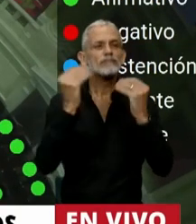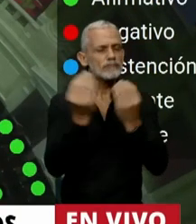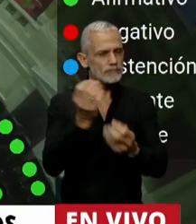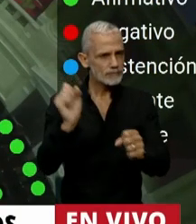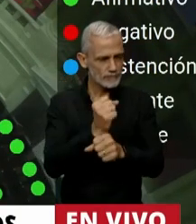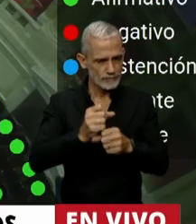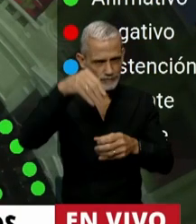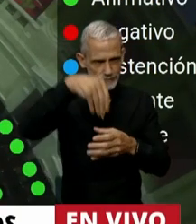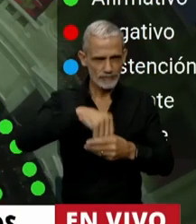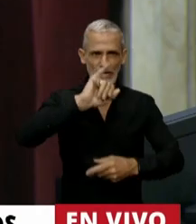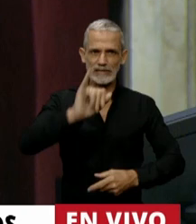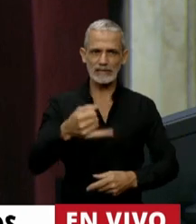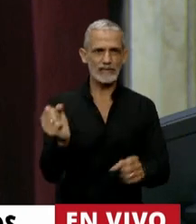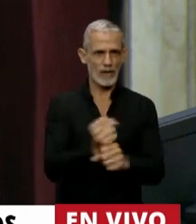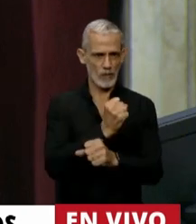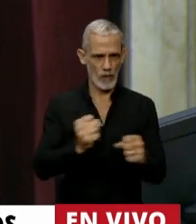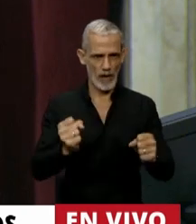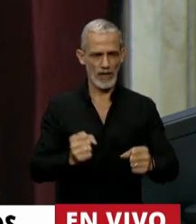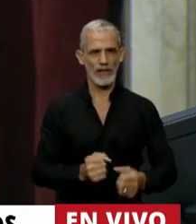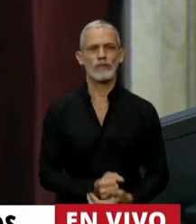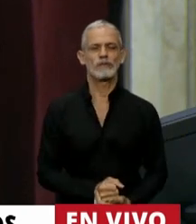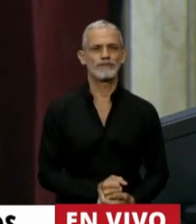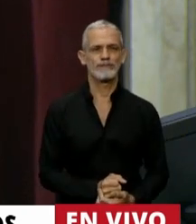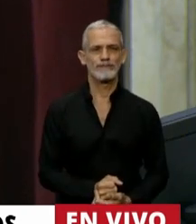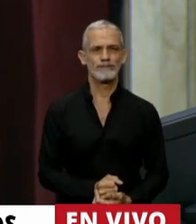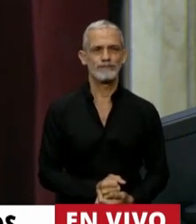Resulta afirmativo.